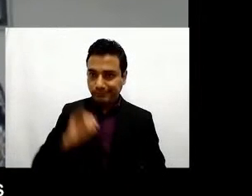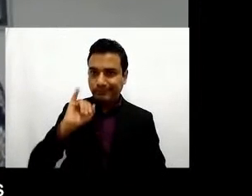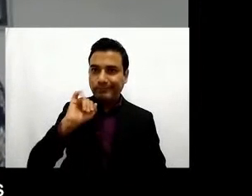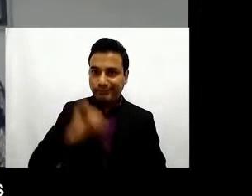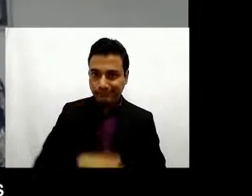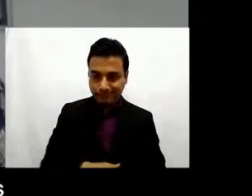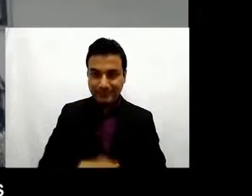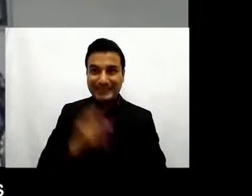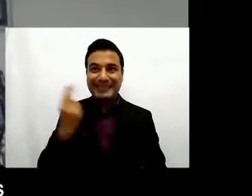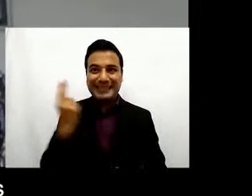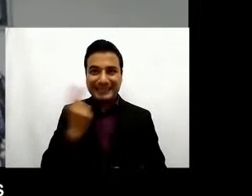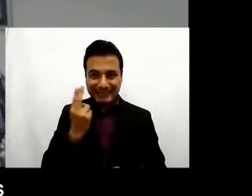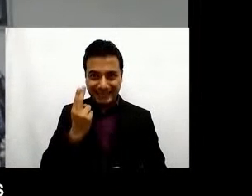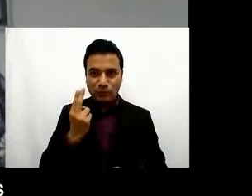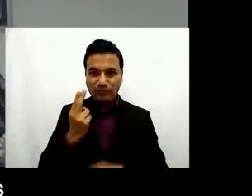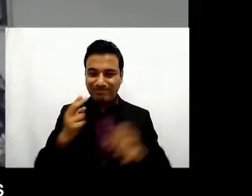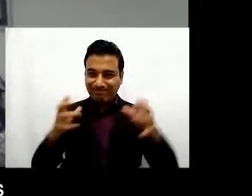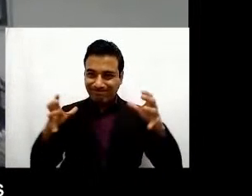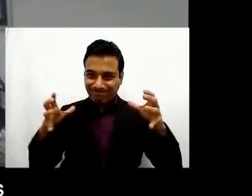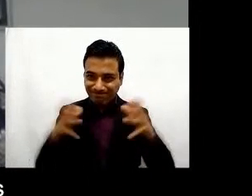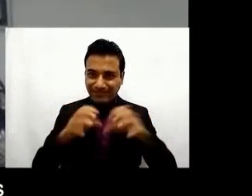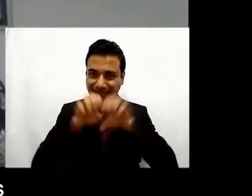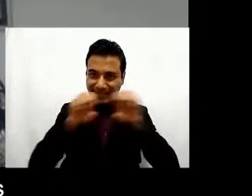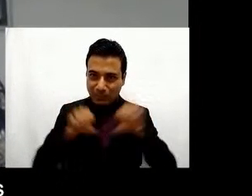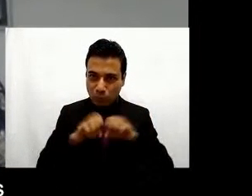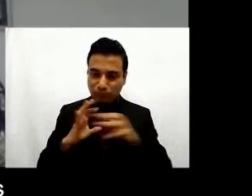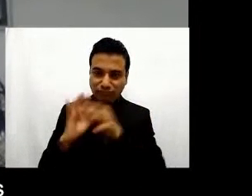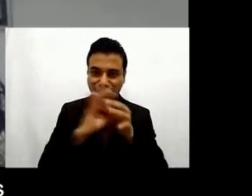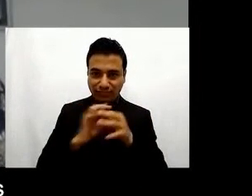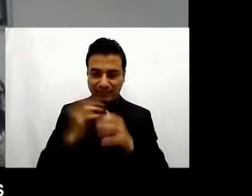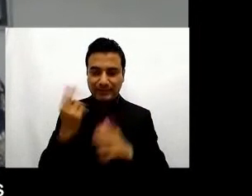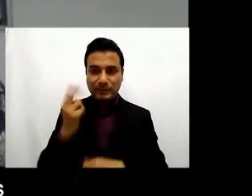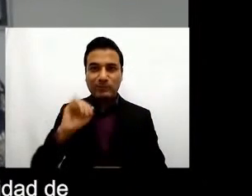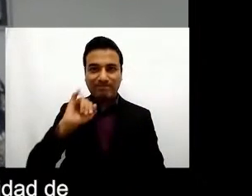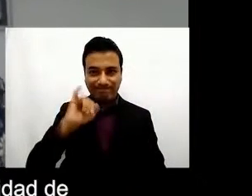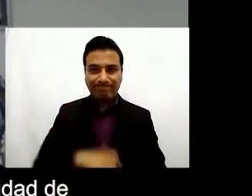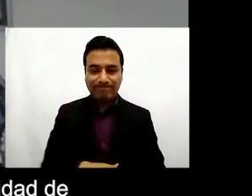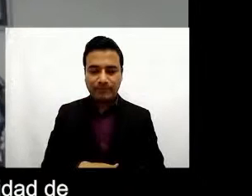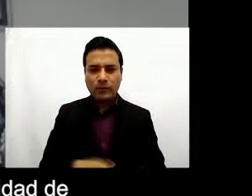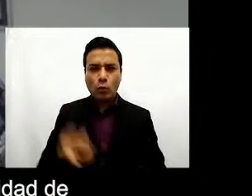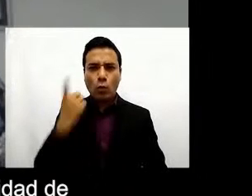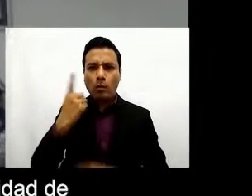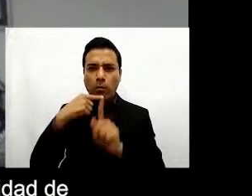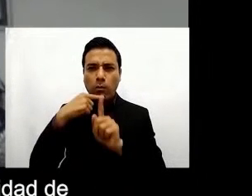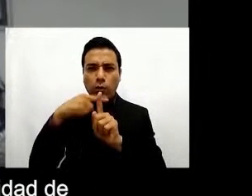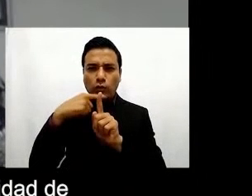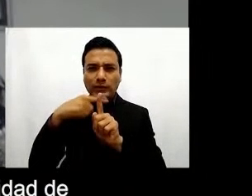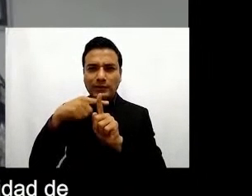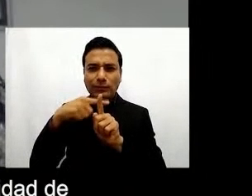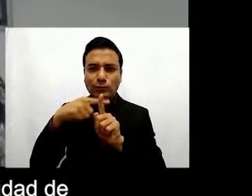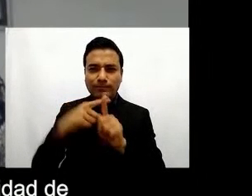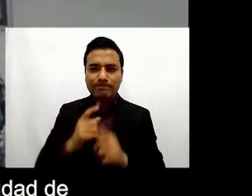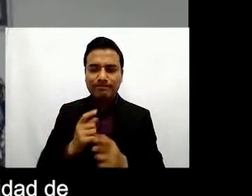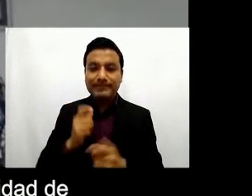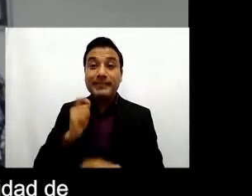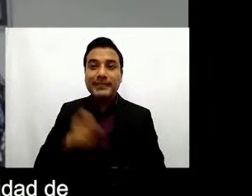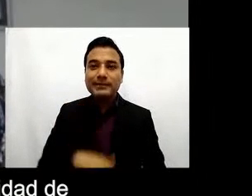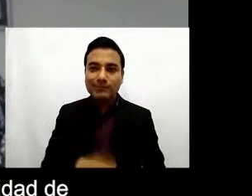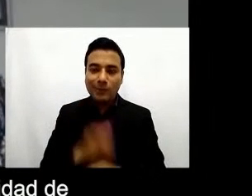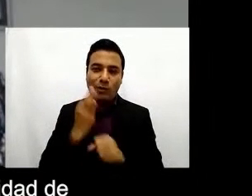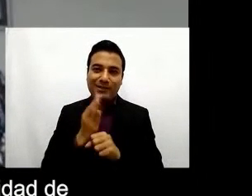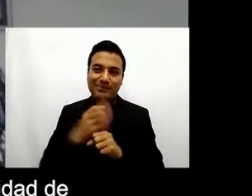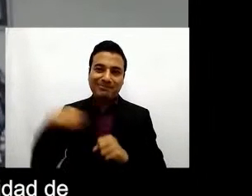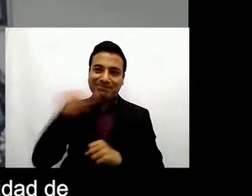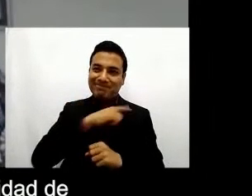la articulación. Creo que también una de las grandes ventajas que hemos vivido en estos últimos meses es la facilidad de